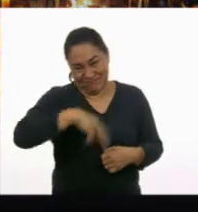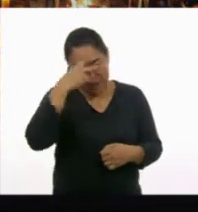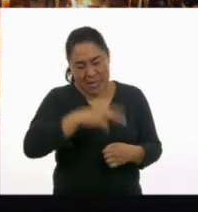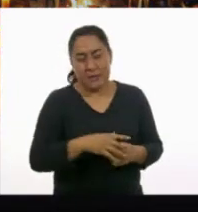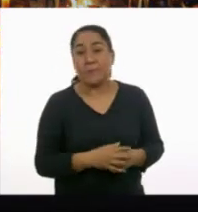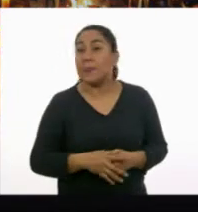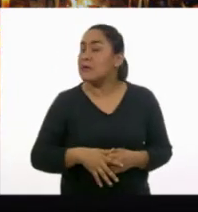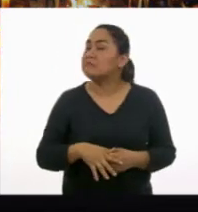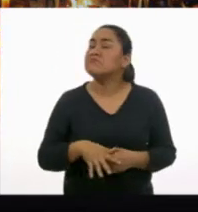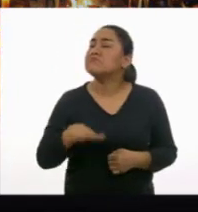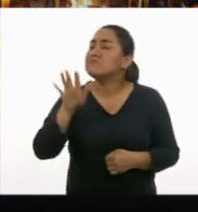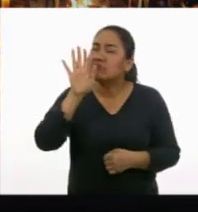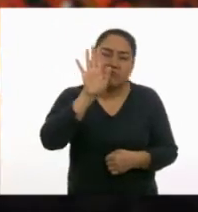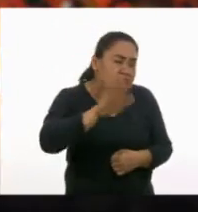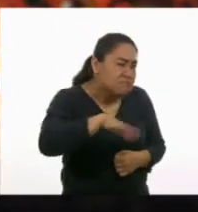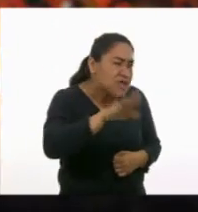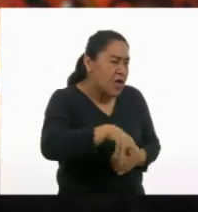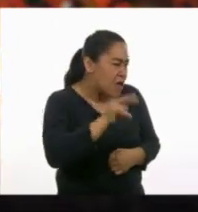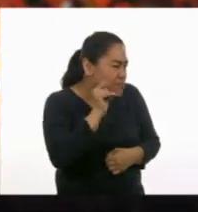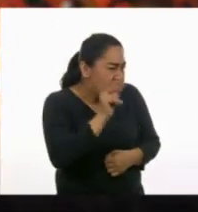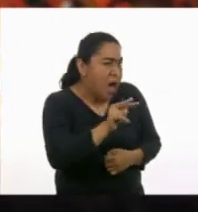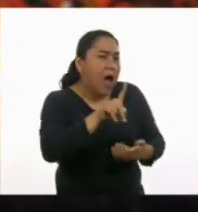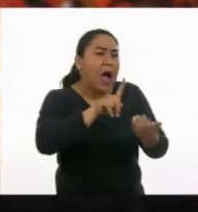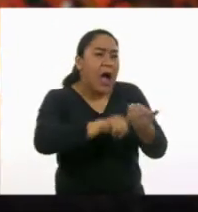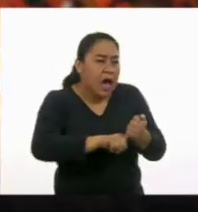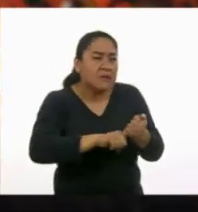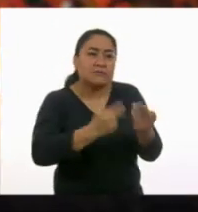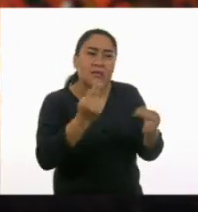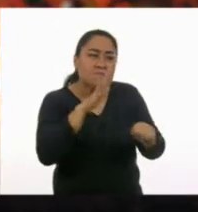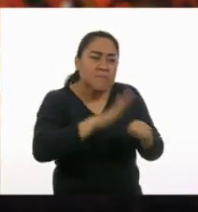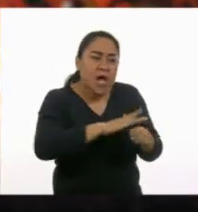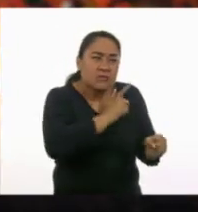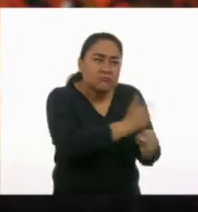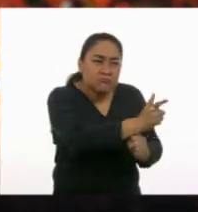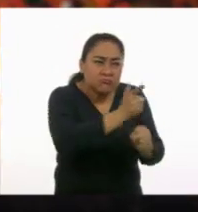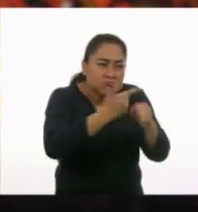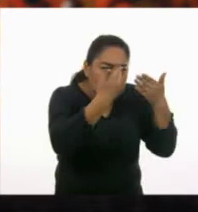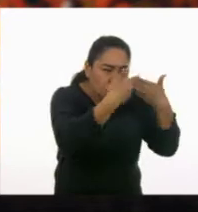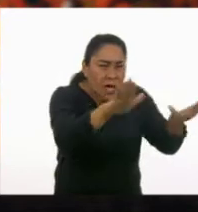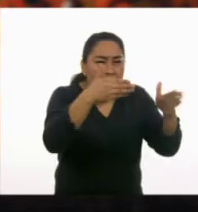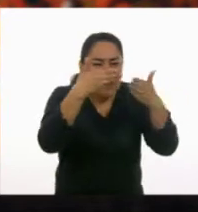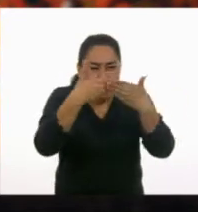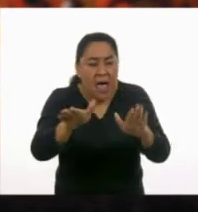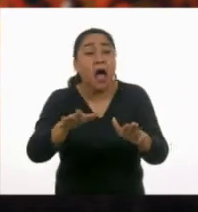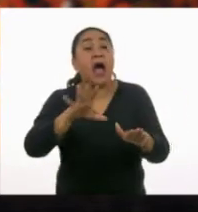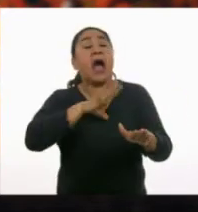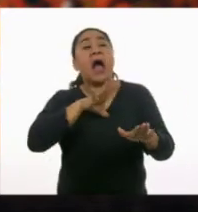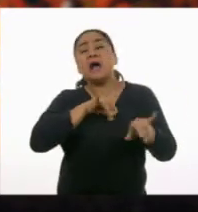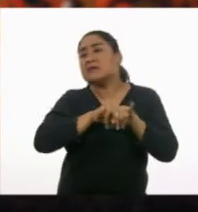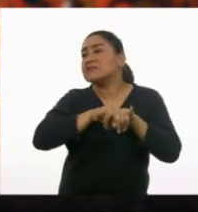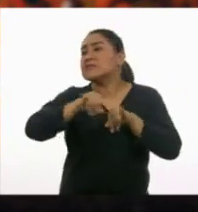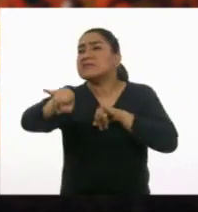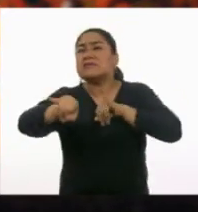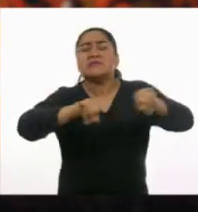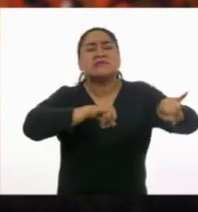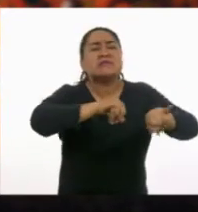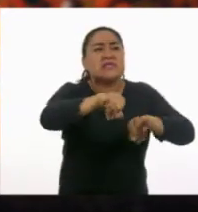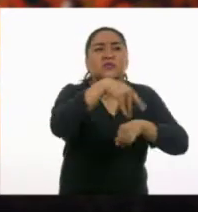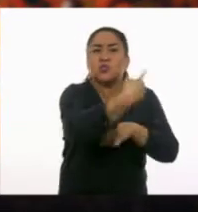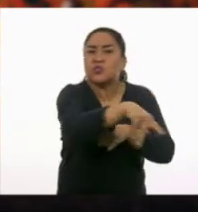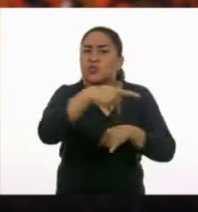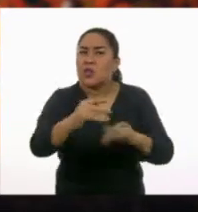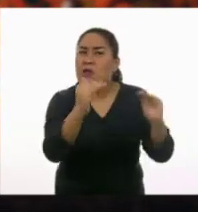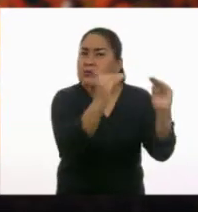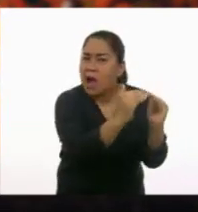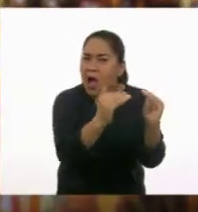supieras cuántos secretos todavía nos faltan por descubrir, en cuántos rincones de cada casa